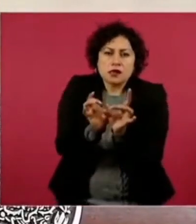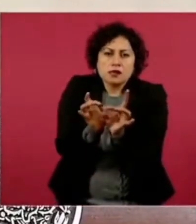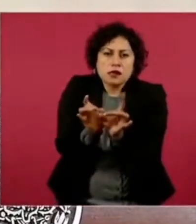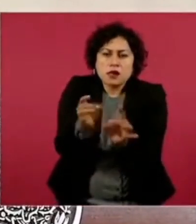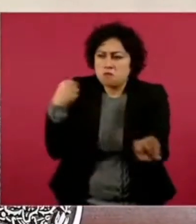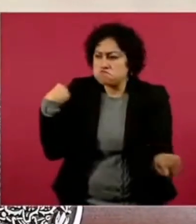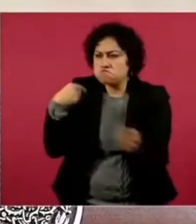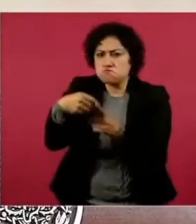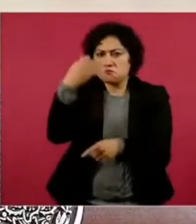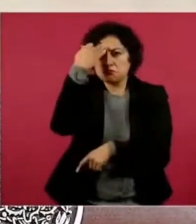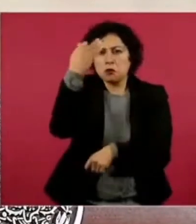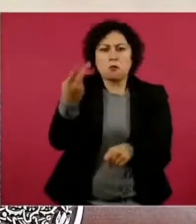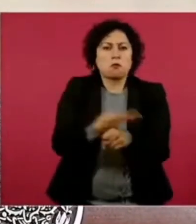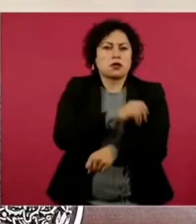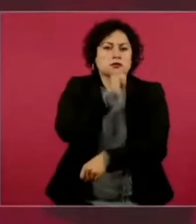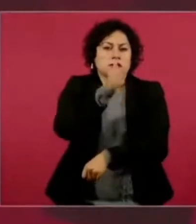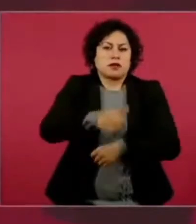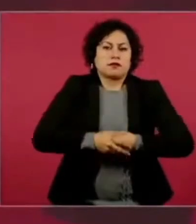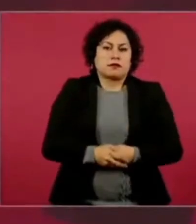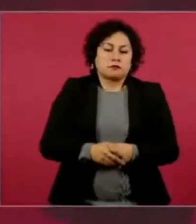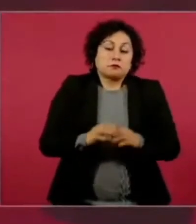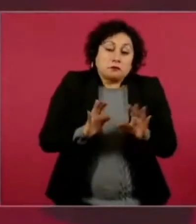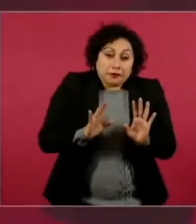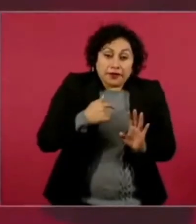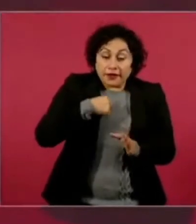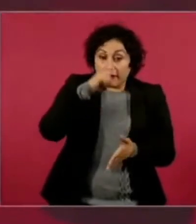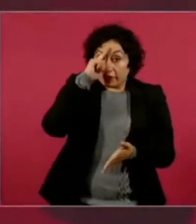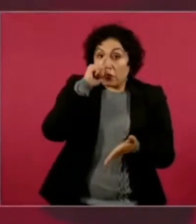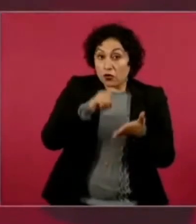Yo creo que hasta mejor funcionan las cosas.